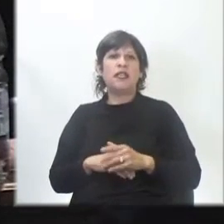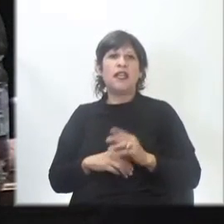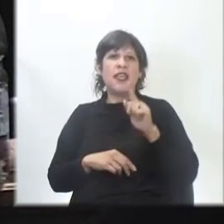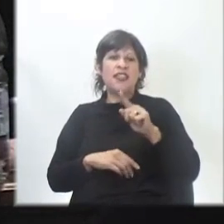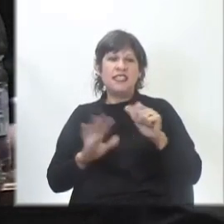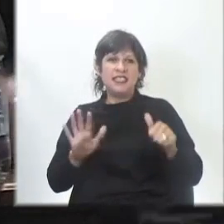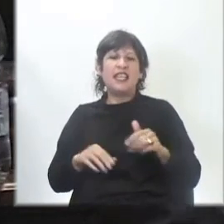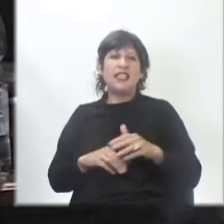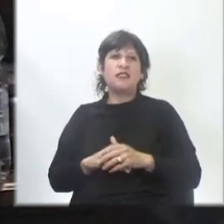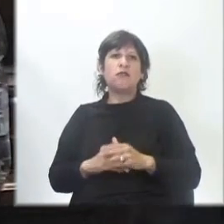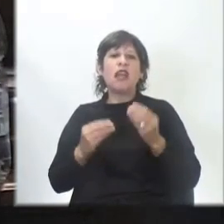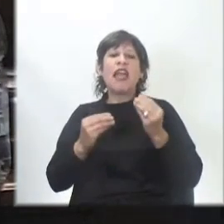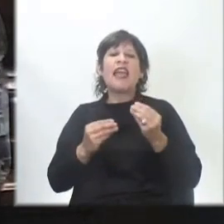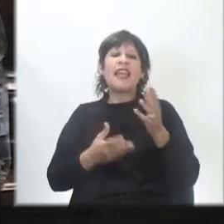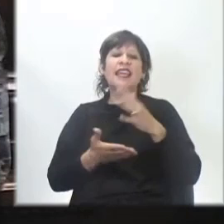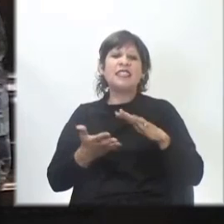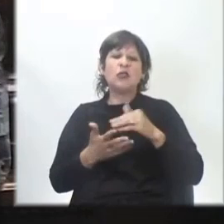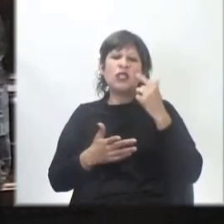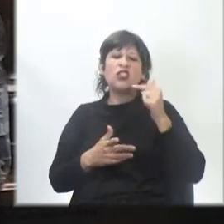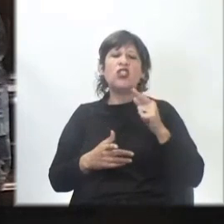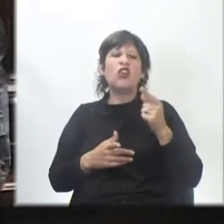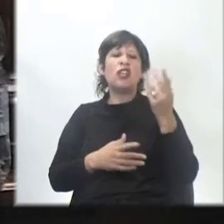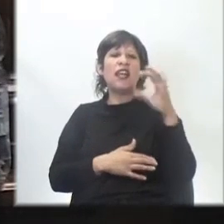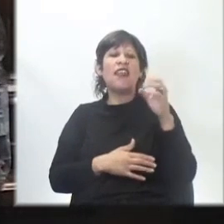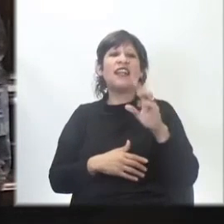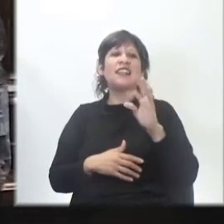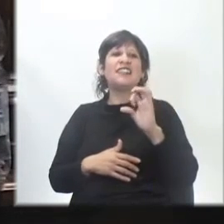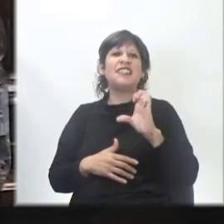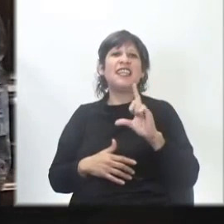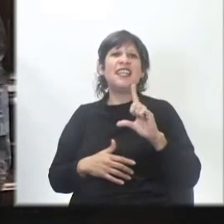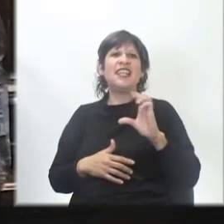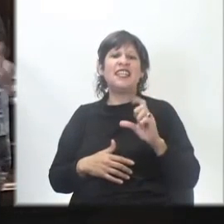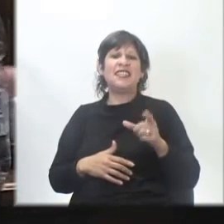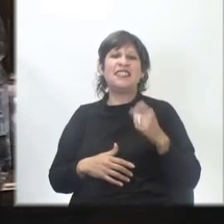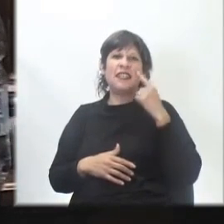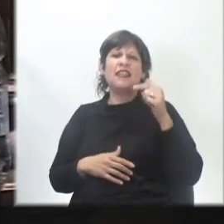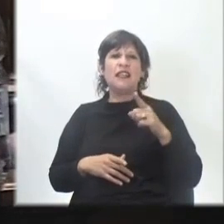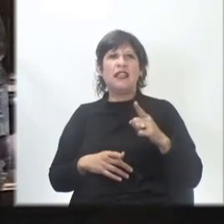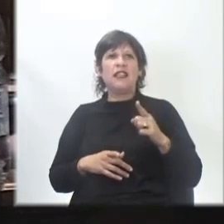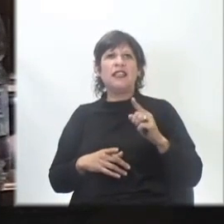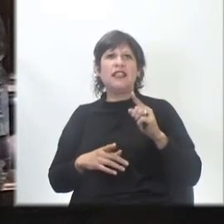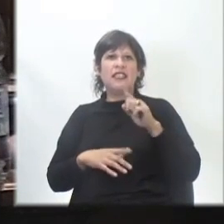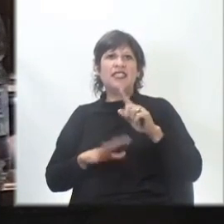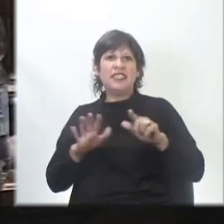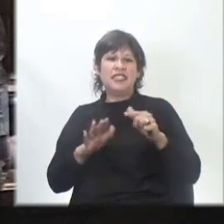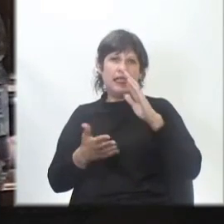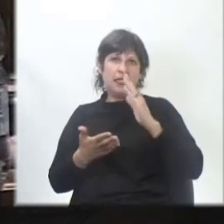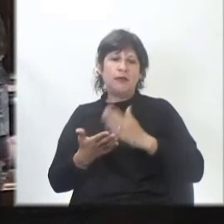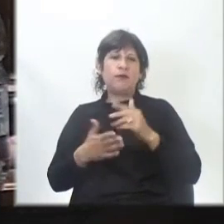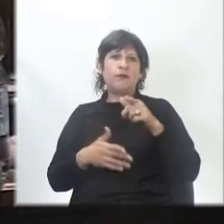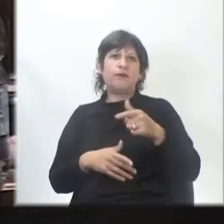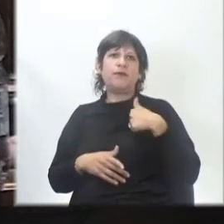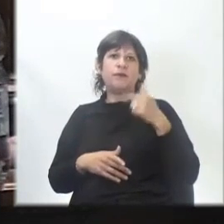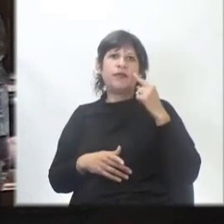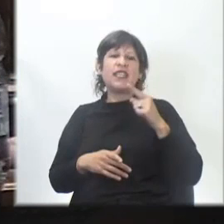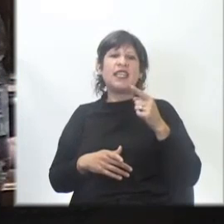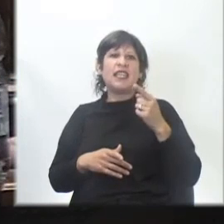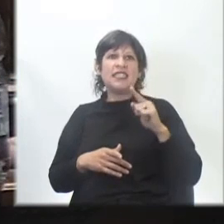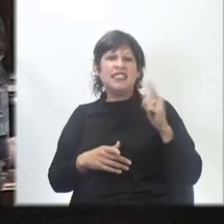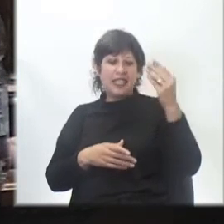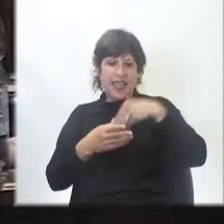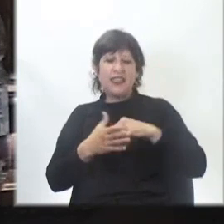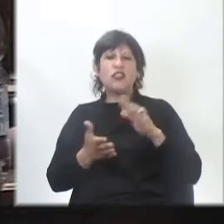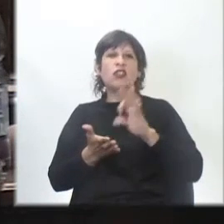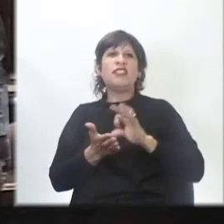16. ¿En qué situación está el radar Celex? 17. La última pregunta, si la señal del radar se ha integrado al